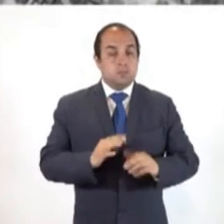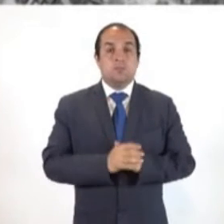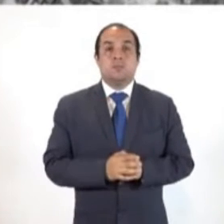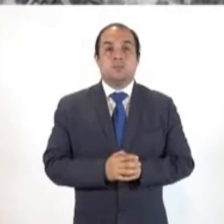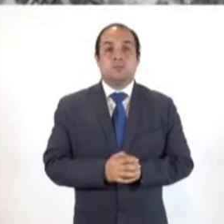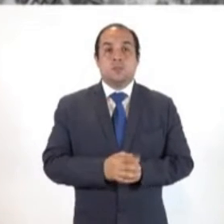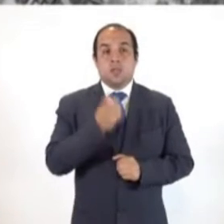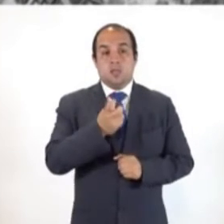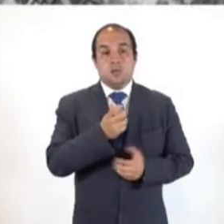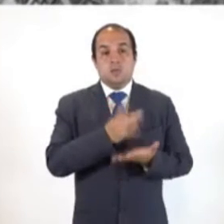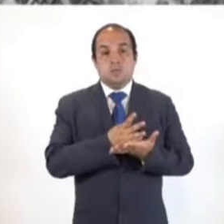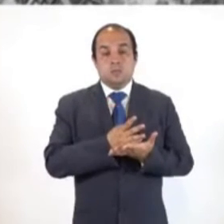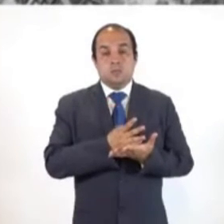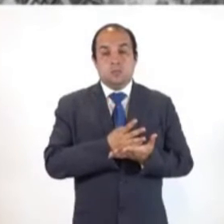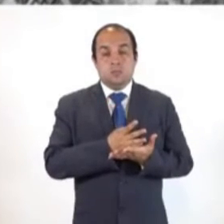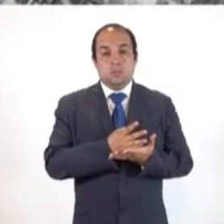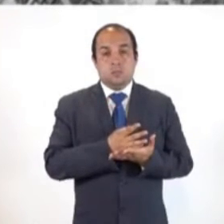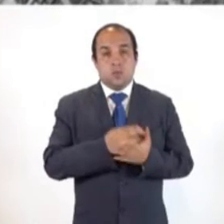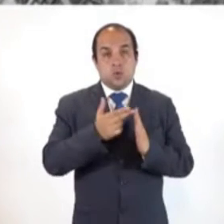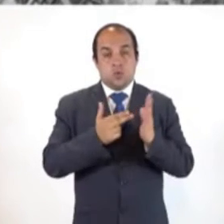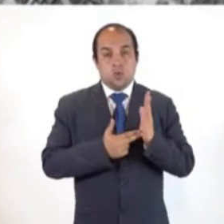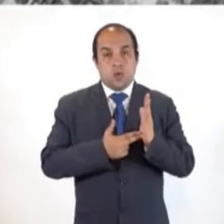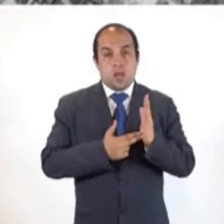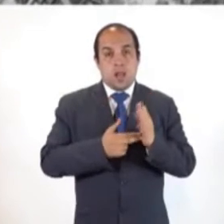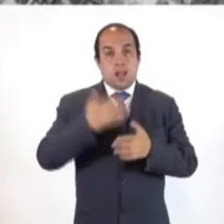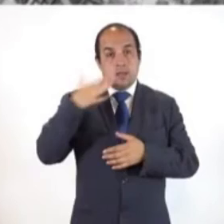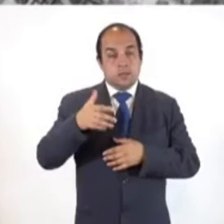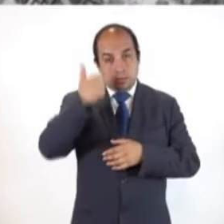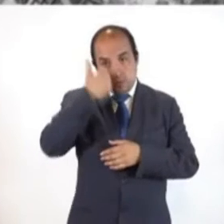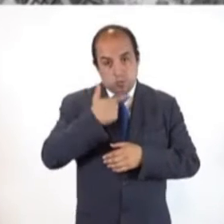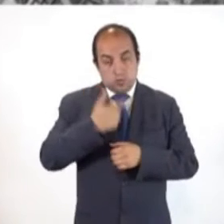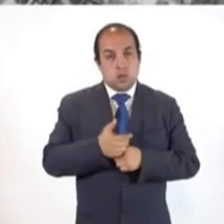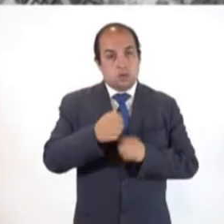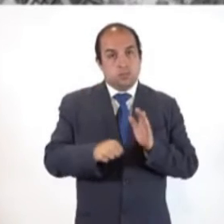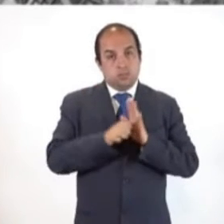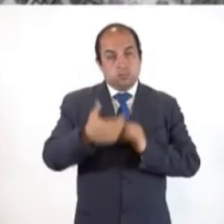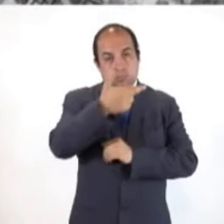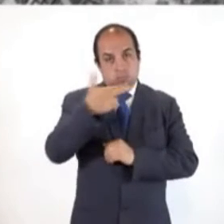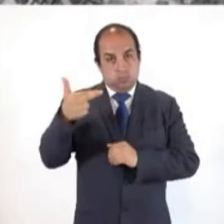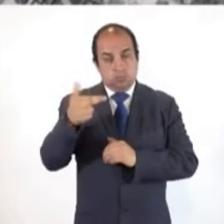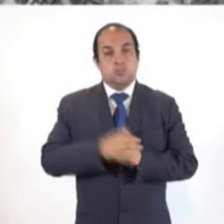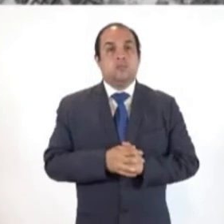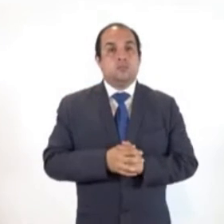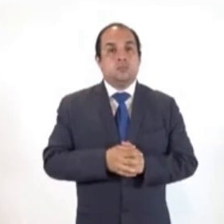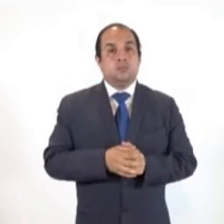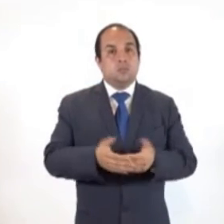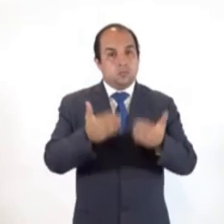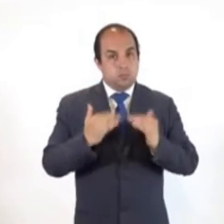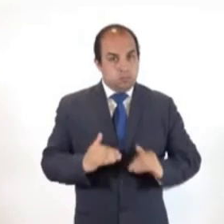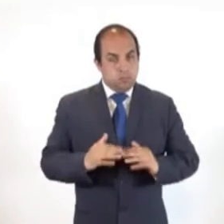Esto es simplemente ampliación de horarios a las 22 horas para homologarlo con el caso de restaurantes. Siguiente, por favor.